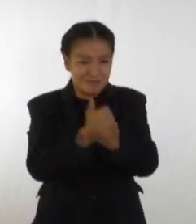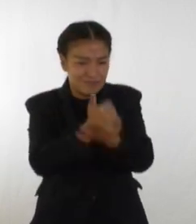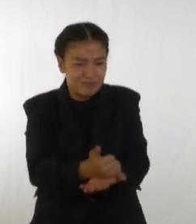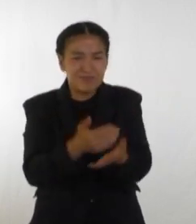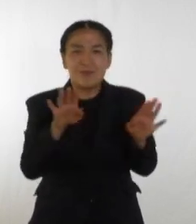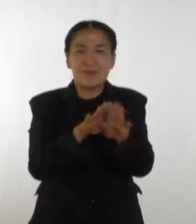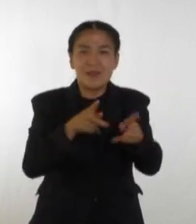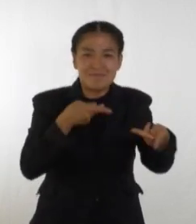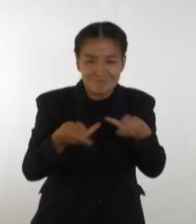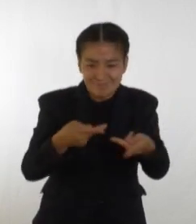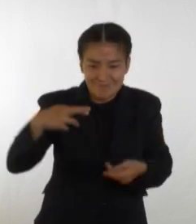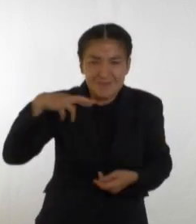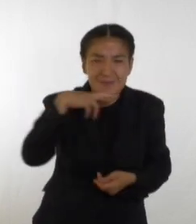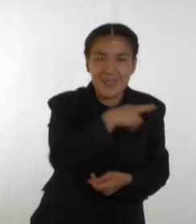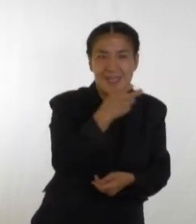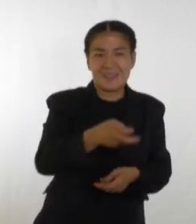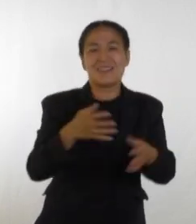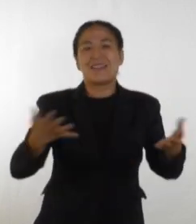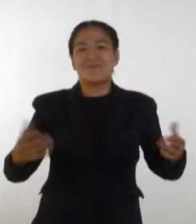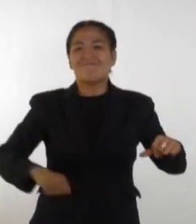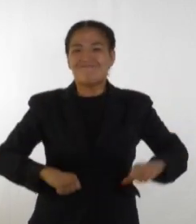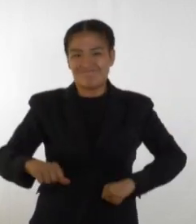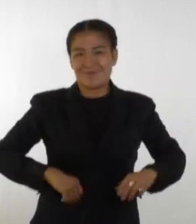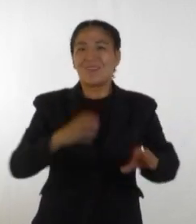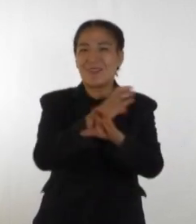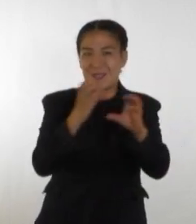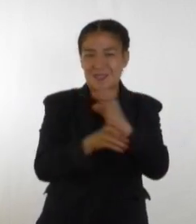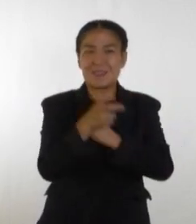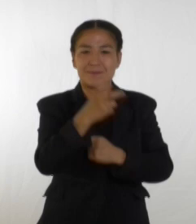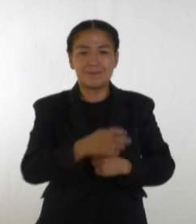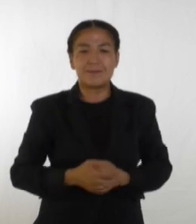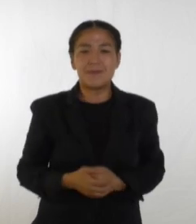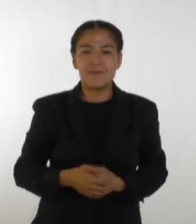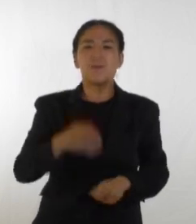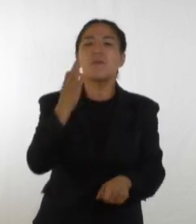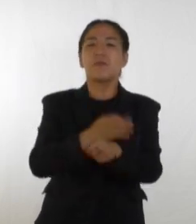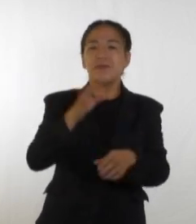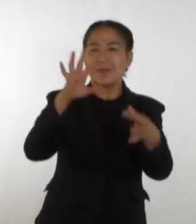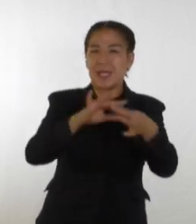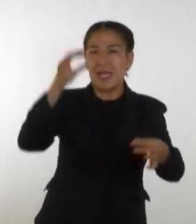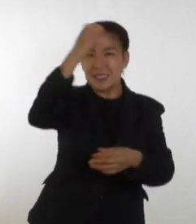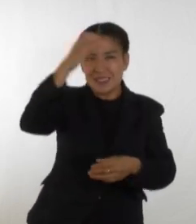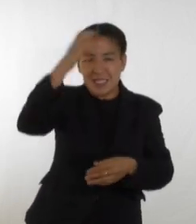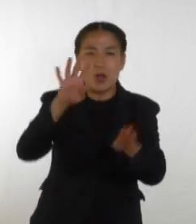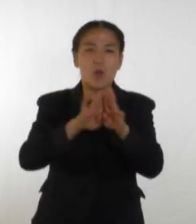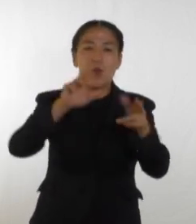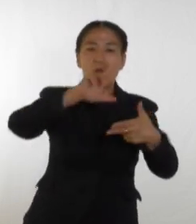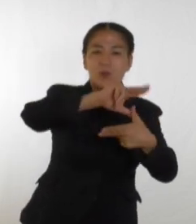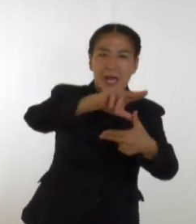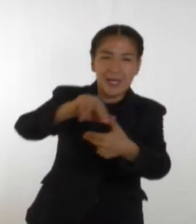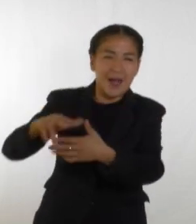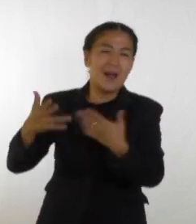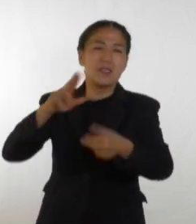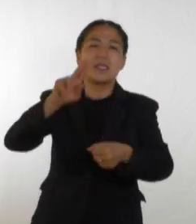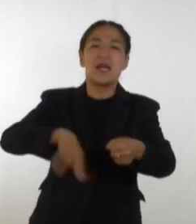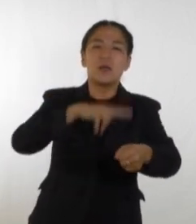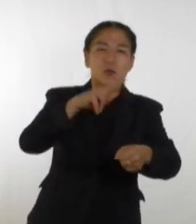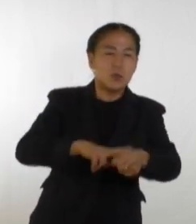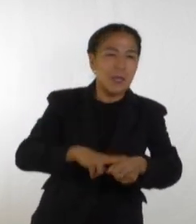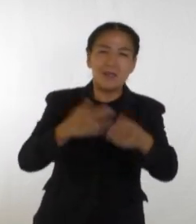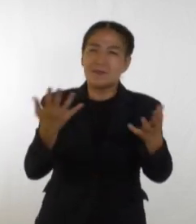hacer procesos muy, muy rápidos y que se pueda hacer este tipo de cosas, ¿no? Hablando de la ciencia de los huracanes y de la naturaleza,